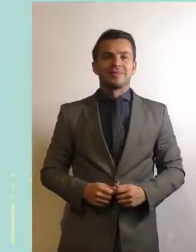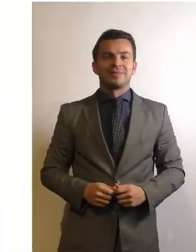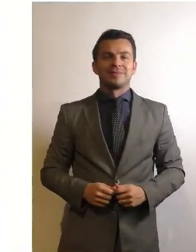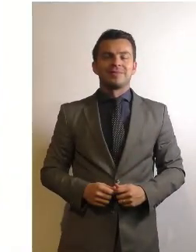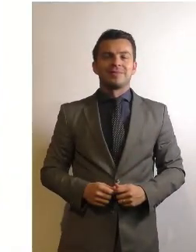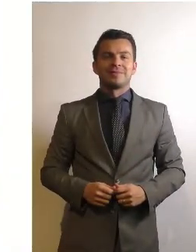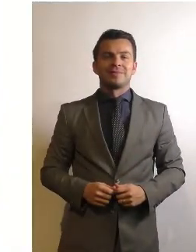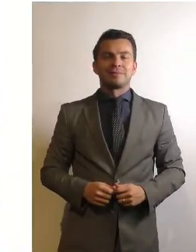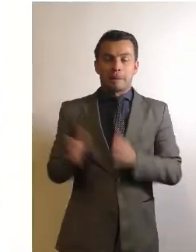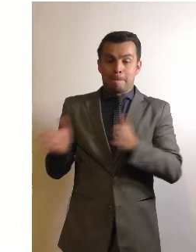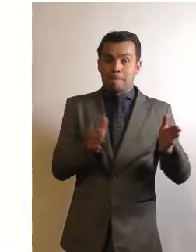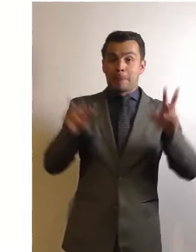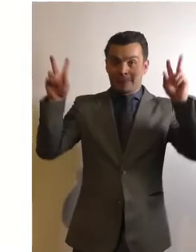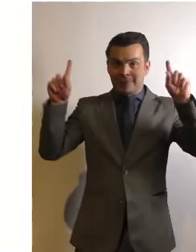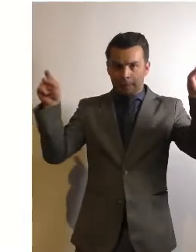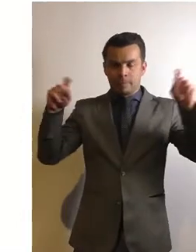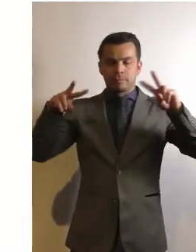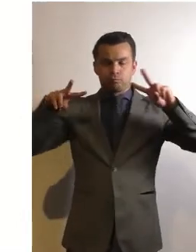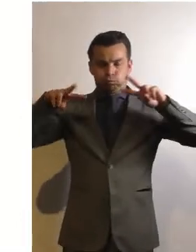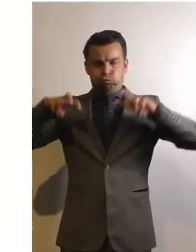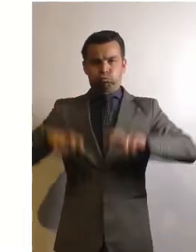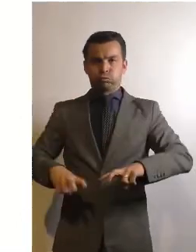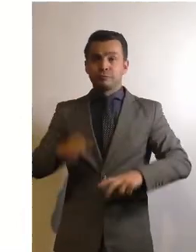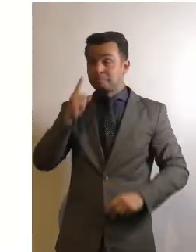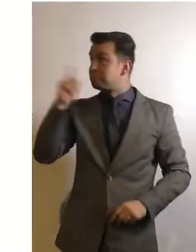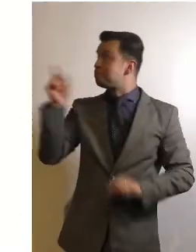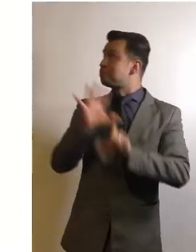En investigaciones,